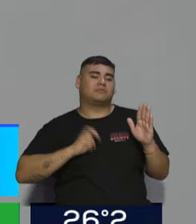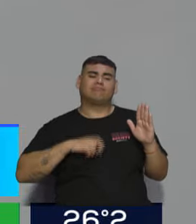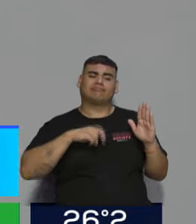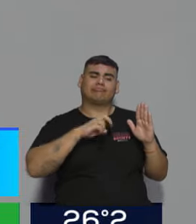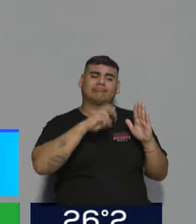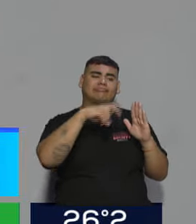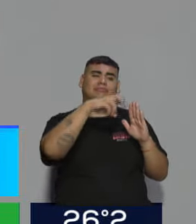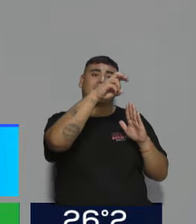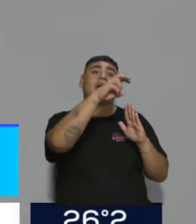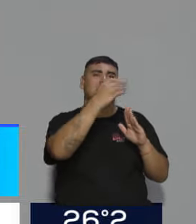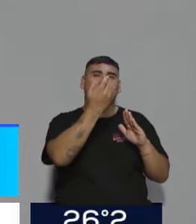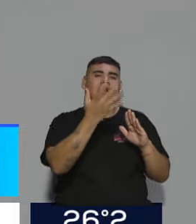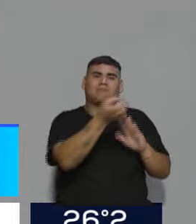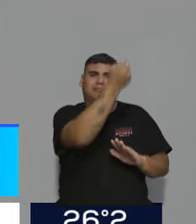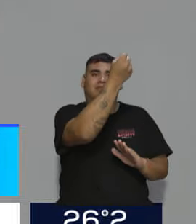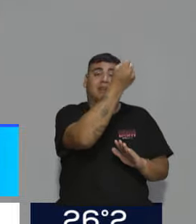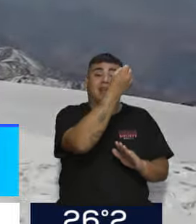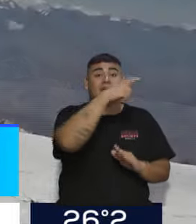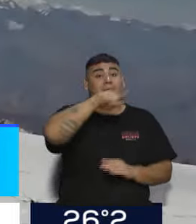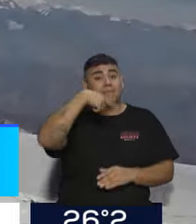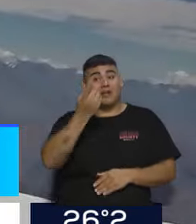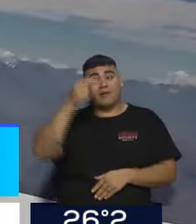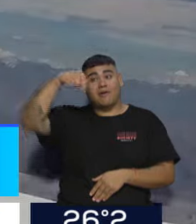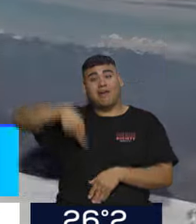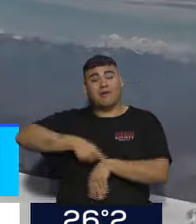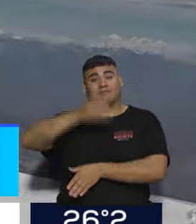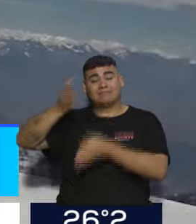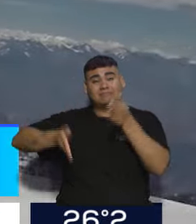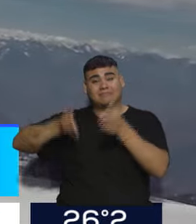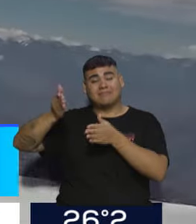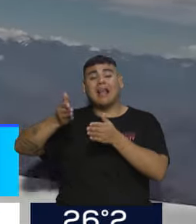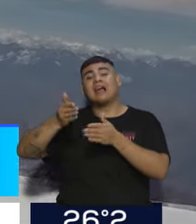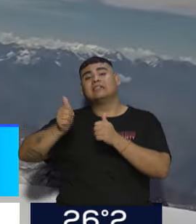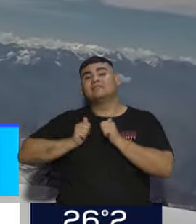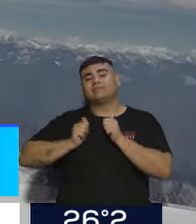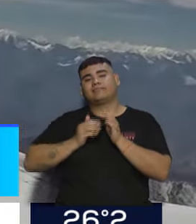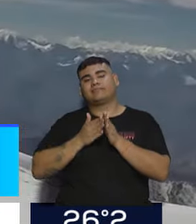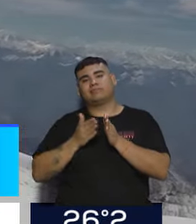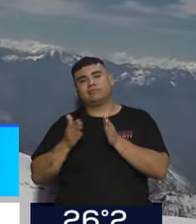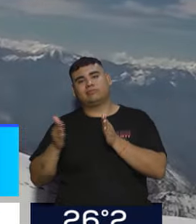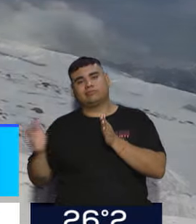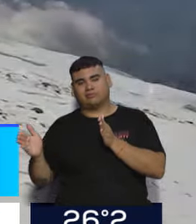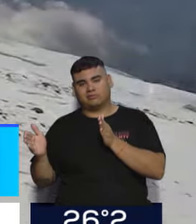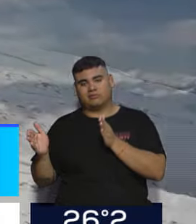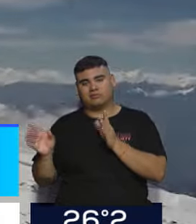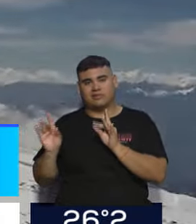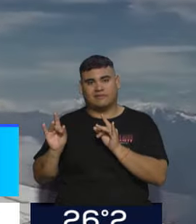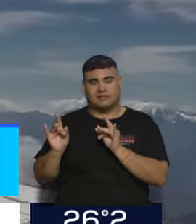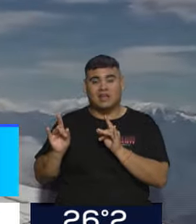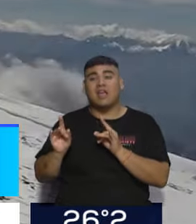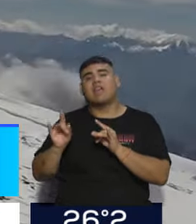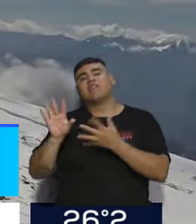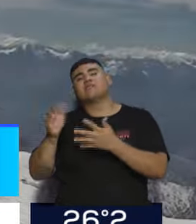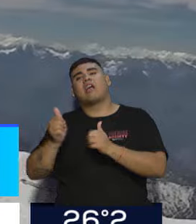realizar la cumbre lo lograran. Ahora los tiempos de espera se han alargado bastante y lo que debería ser una espera de